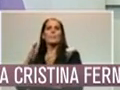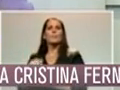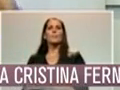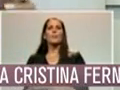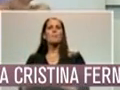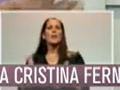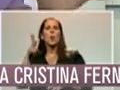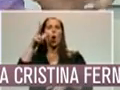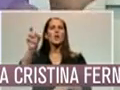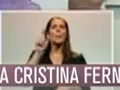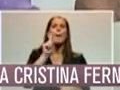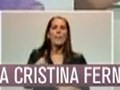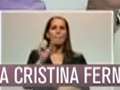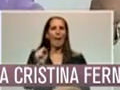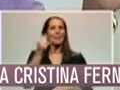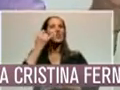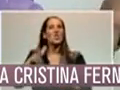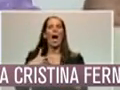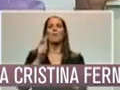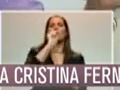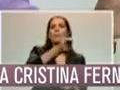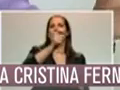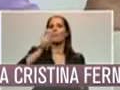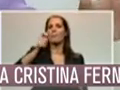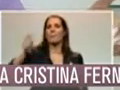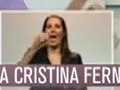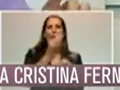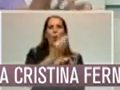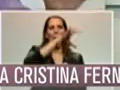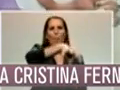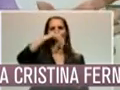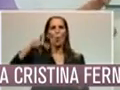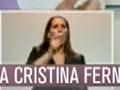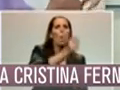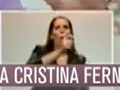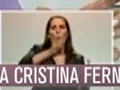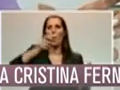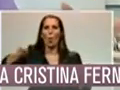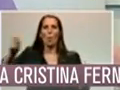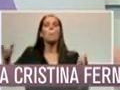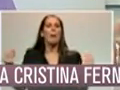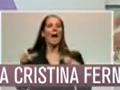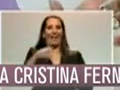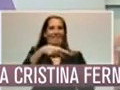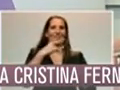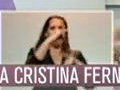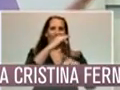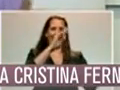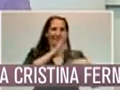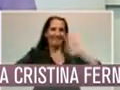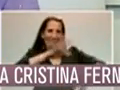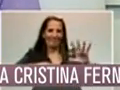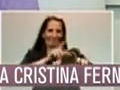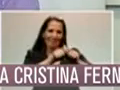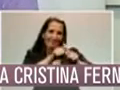sumas de 80.000 pesos que empezamos a entregar a los colegios para pequeñas refacciones, entre llamados a licitaciones para refacciones